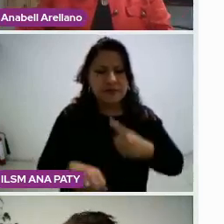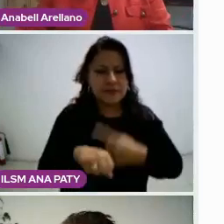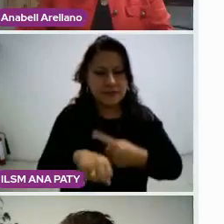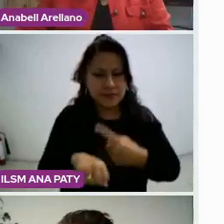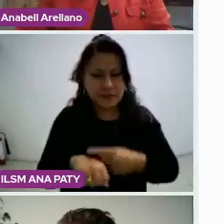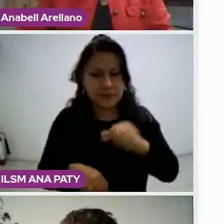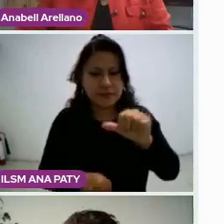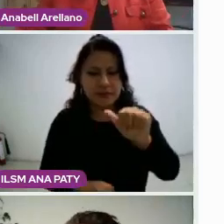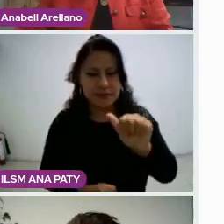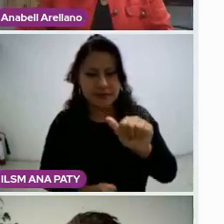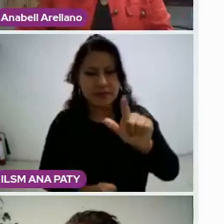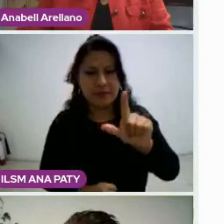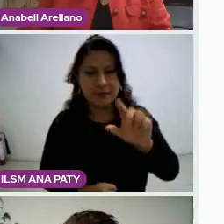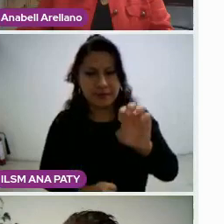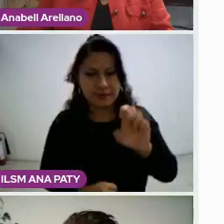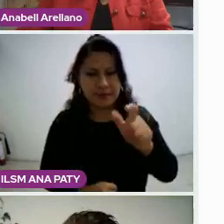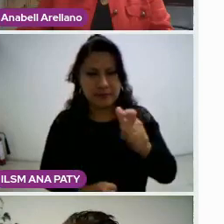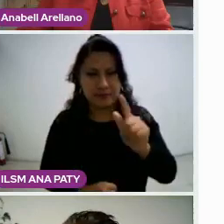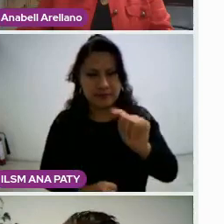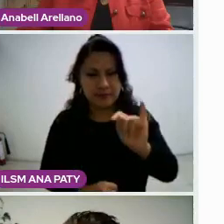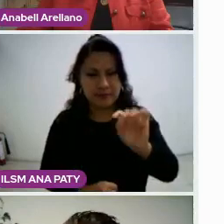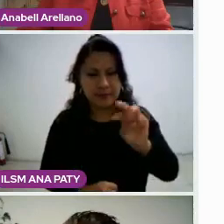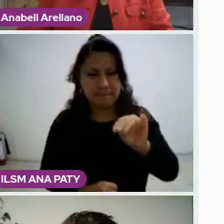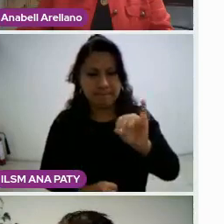de muchos